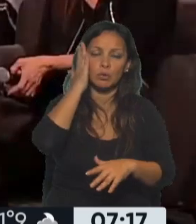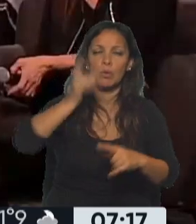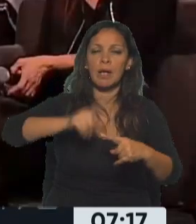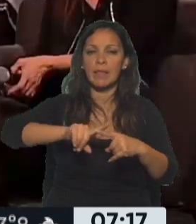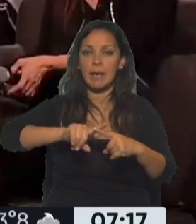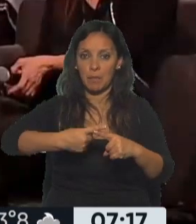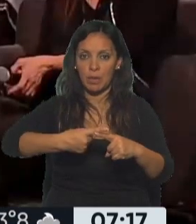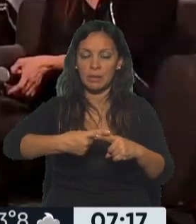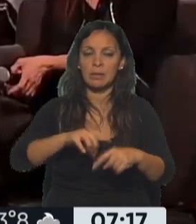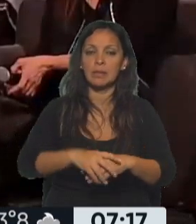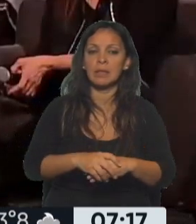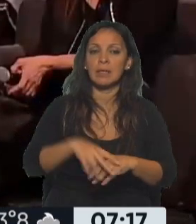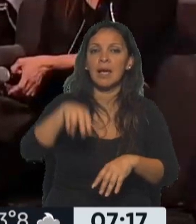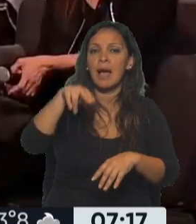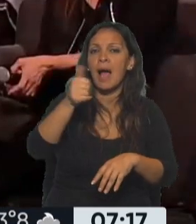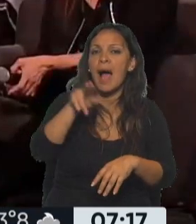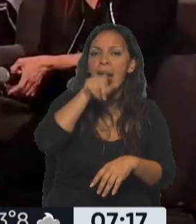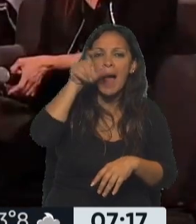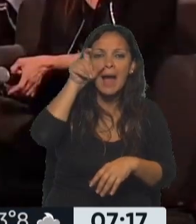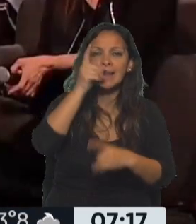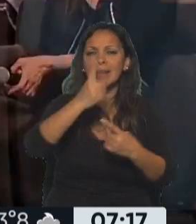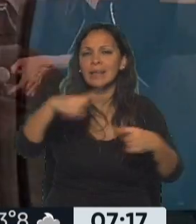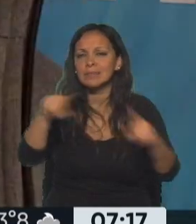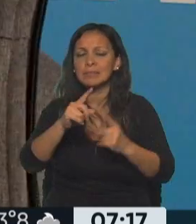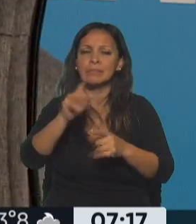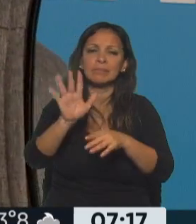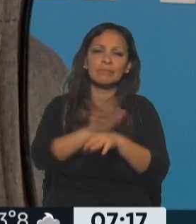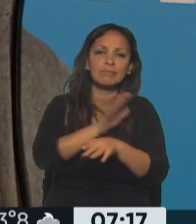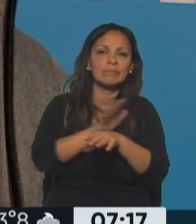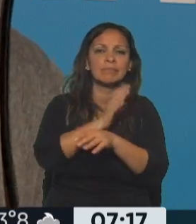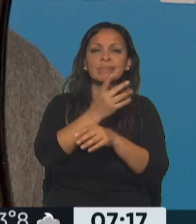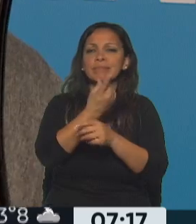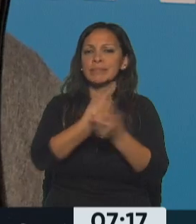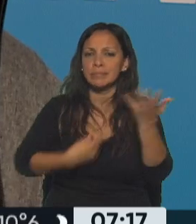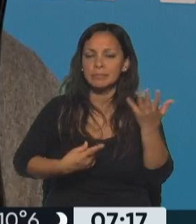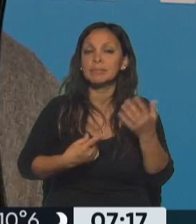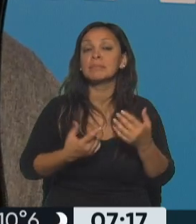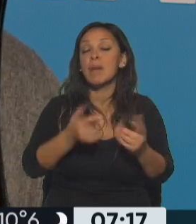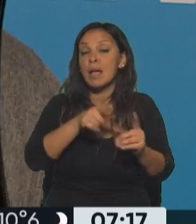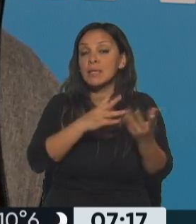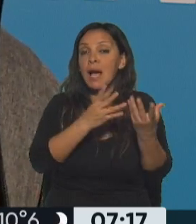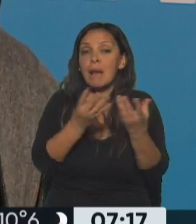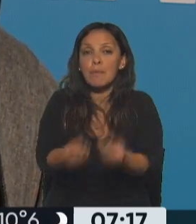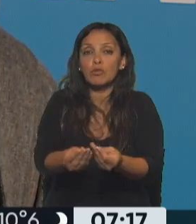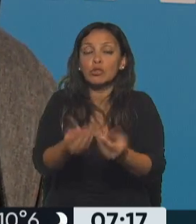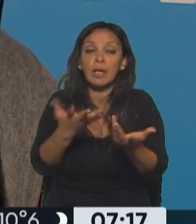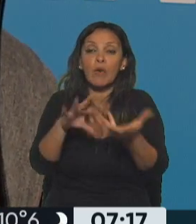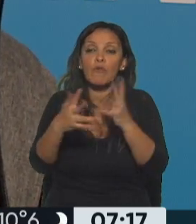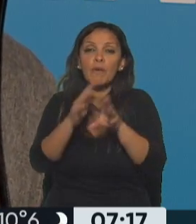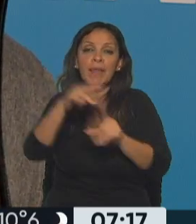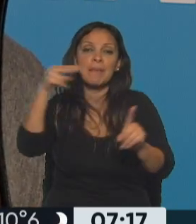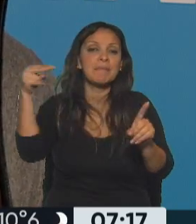política, del arte, de la actuación. Y es el apoyo a una manera de mirar el